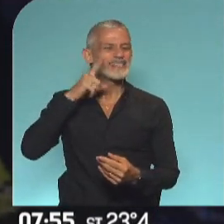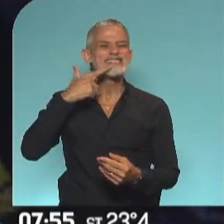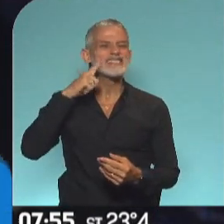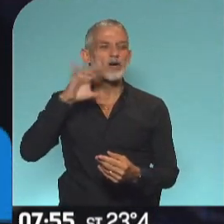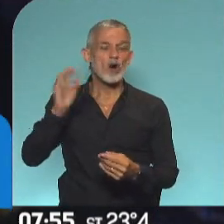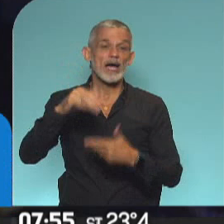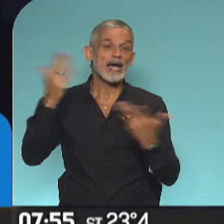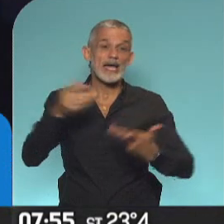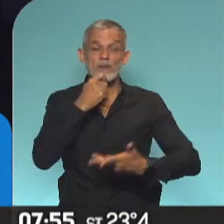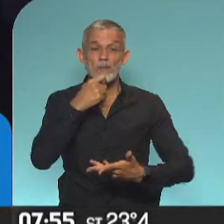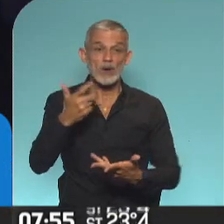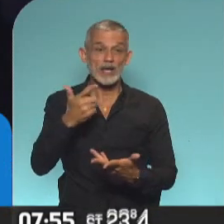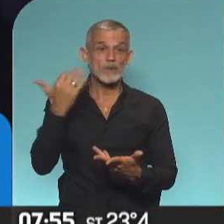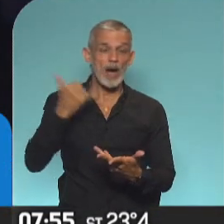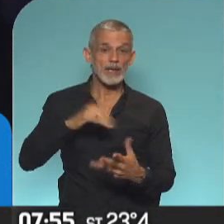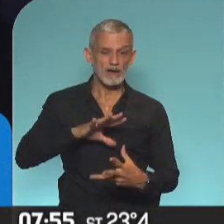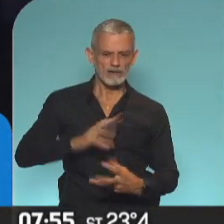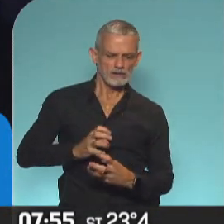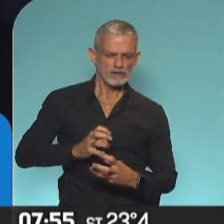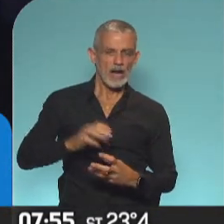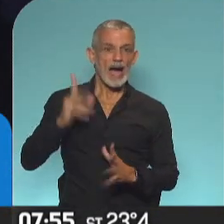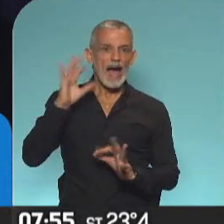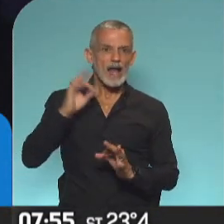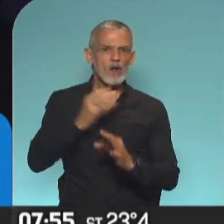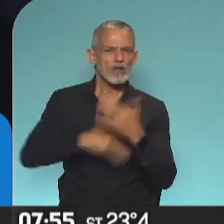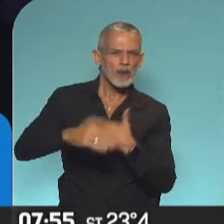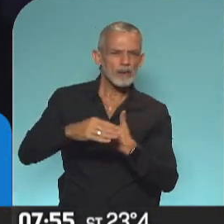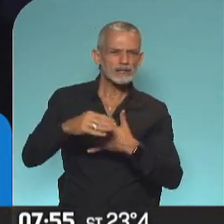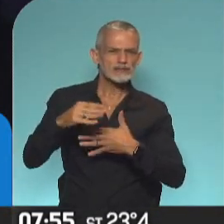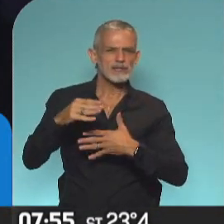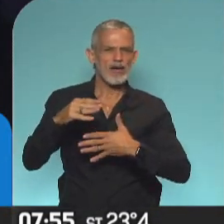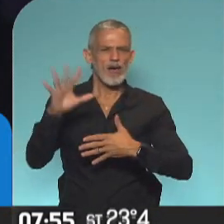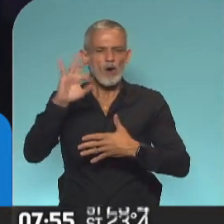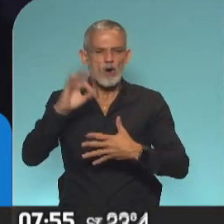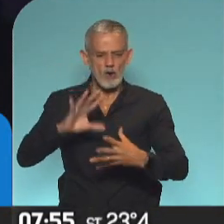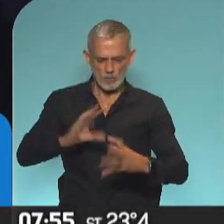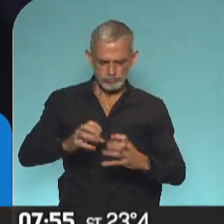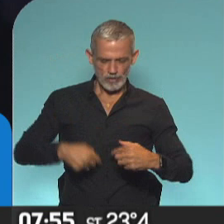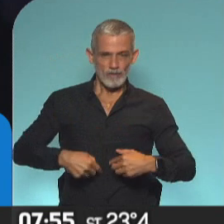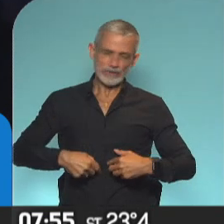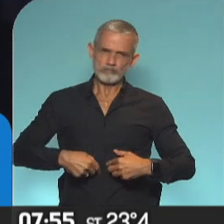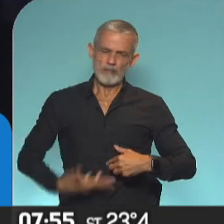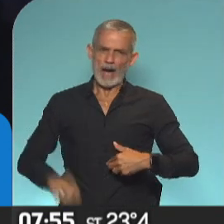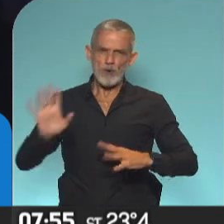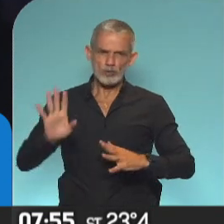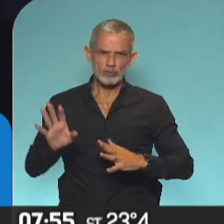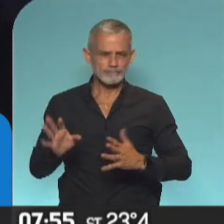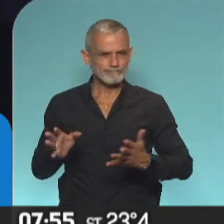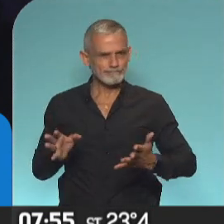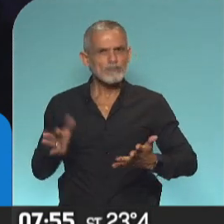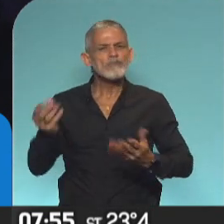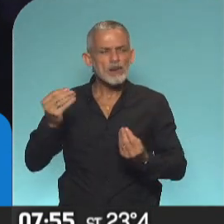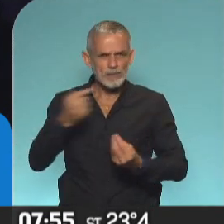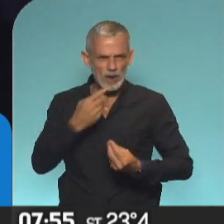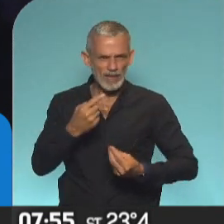aborto en casos de alguna malformación del feto o de alguna discapacidad fetal, ¿no? En este sentido, ¿y por qué